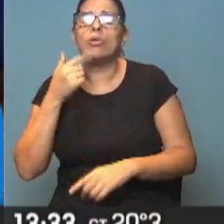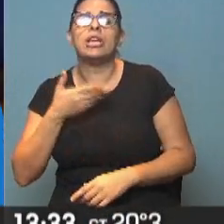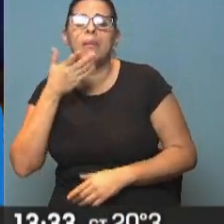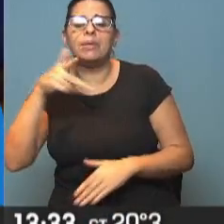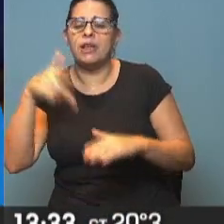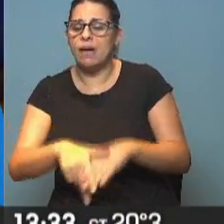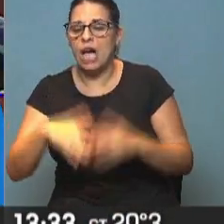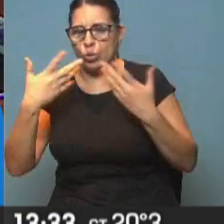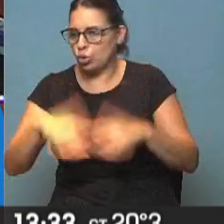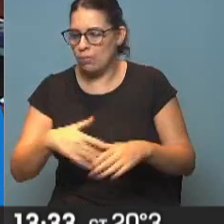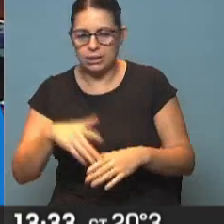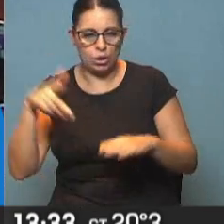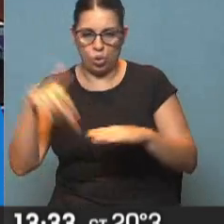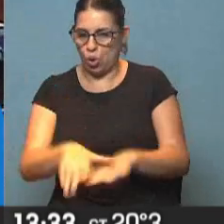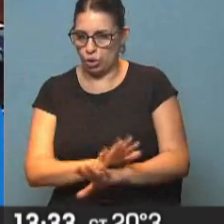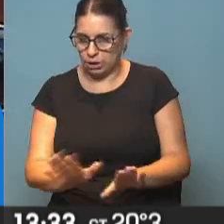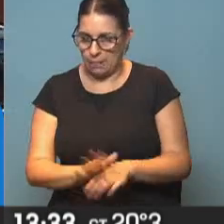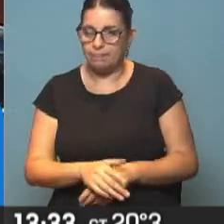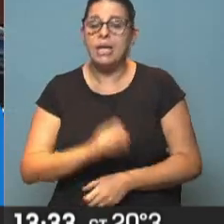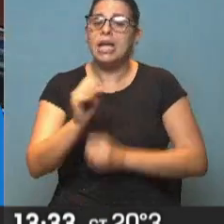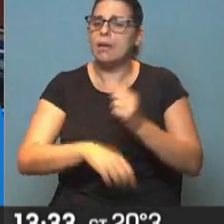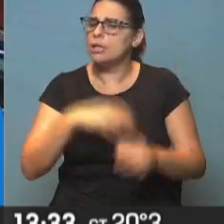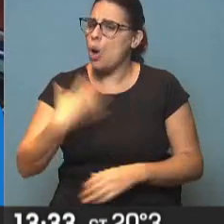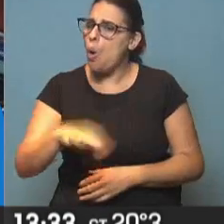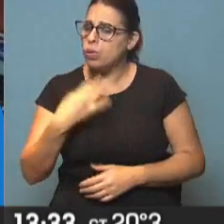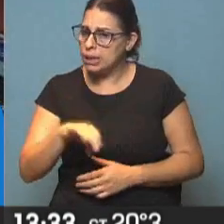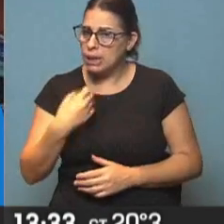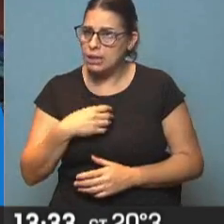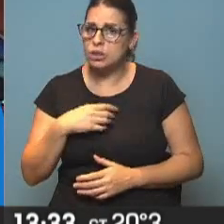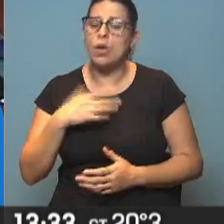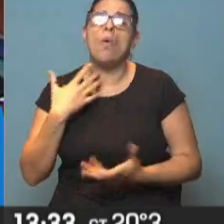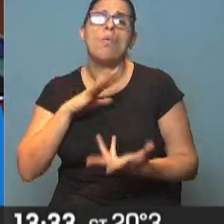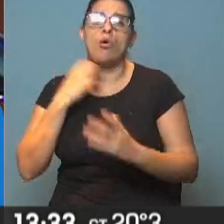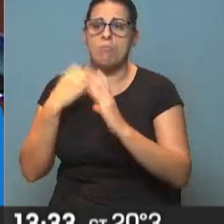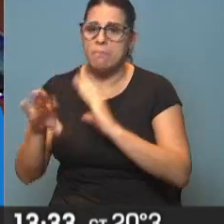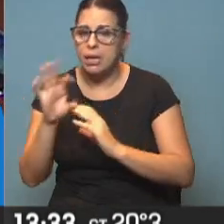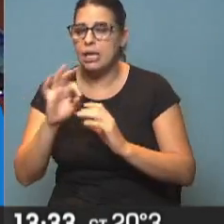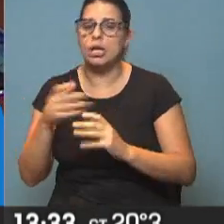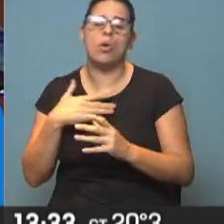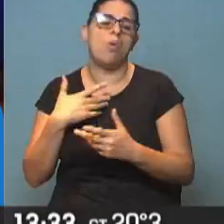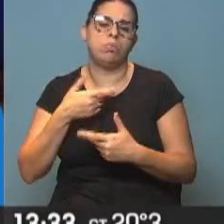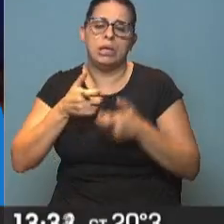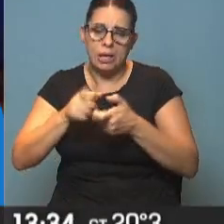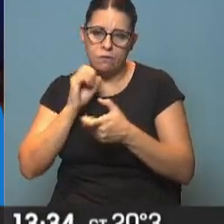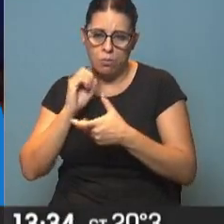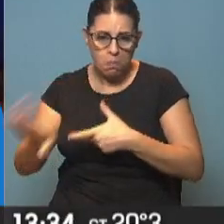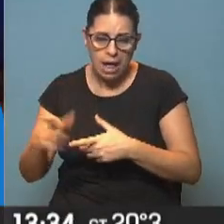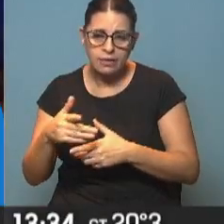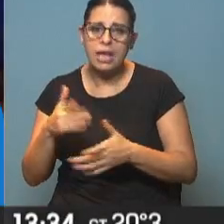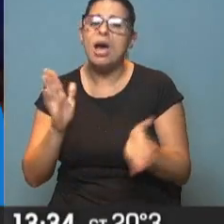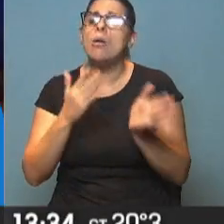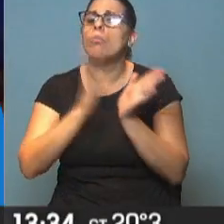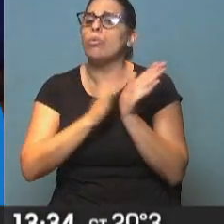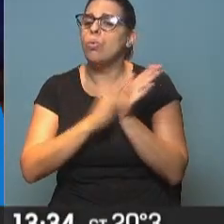eso tiene que proceder el proveedor está obligado a mandar vía electrónica o sms una constancia de baja